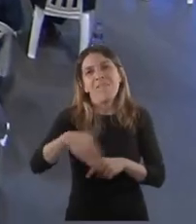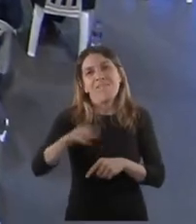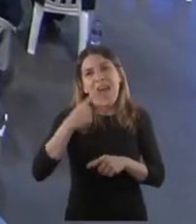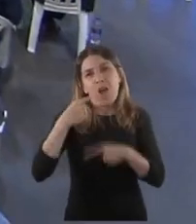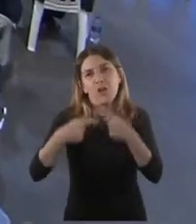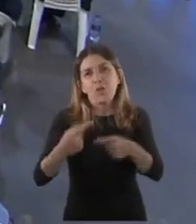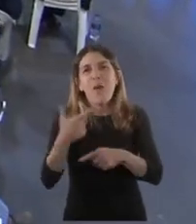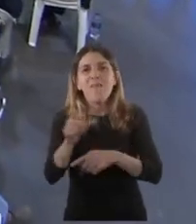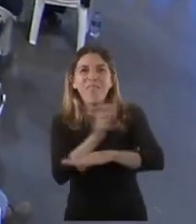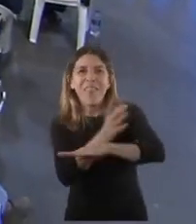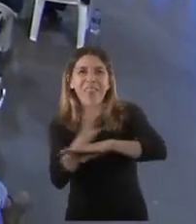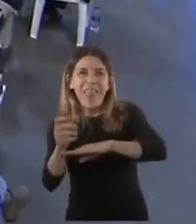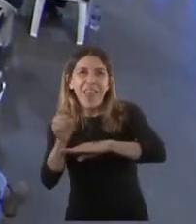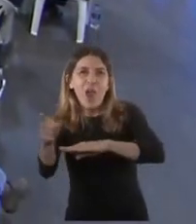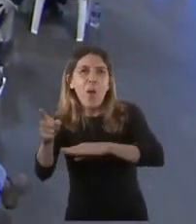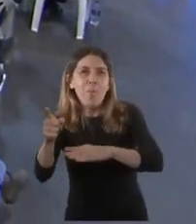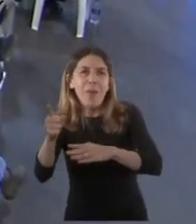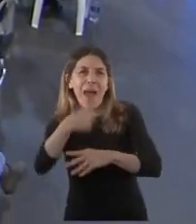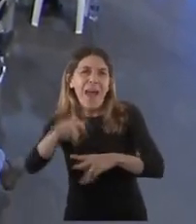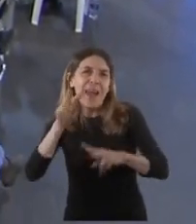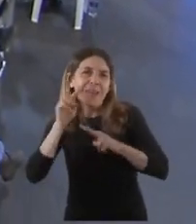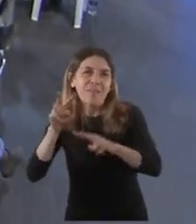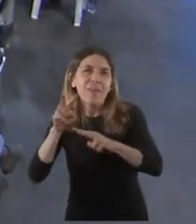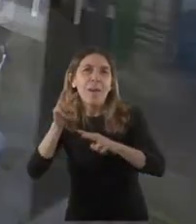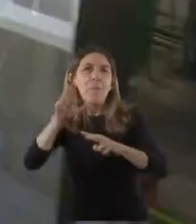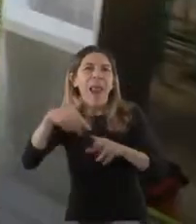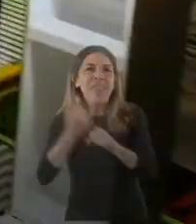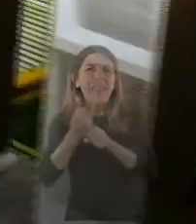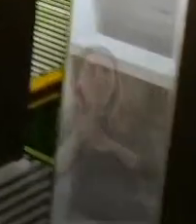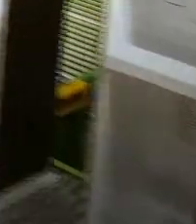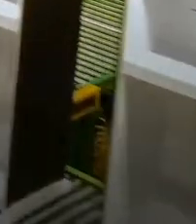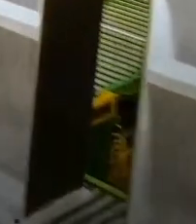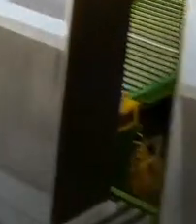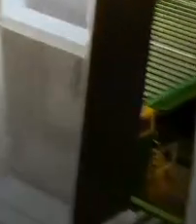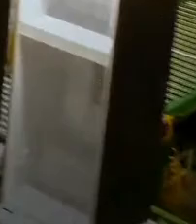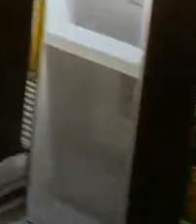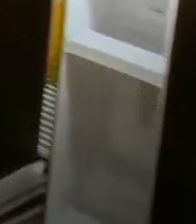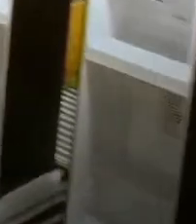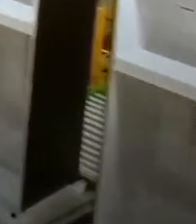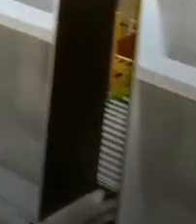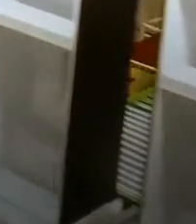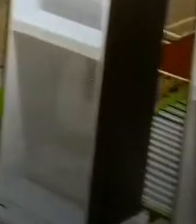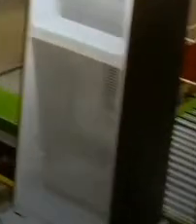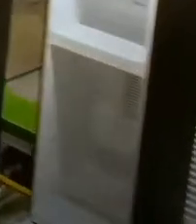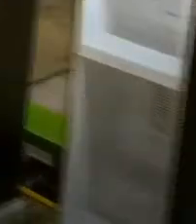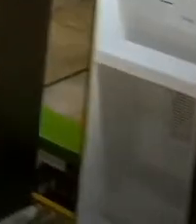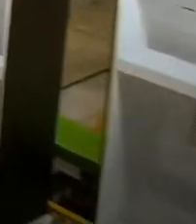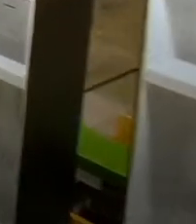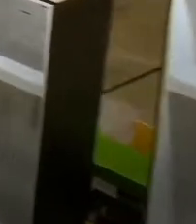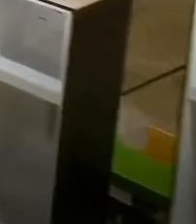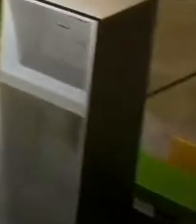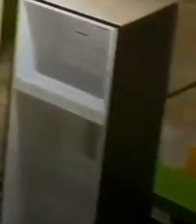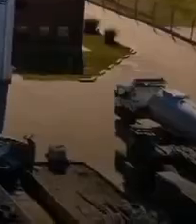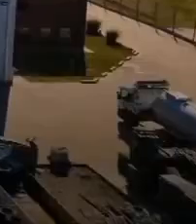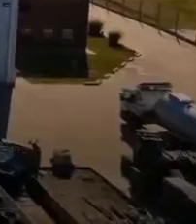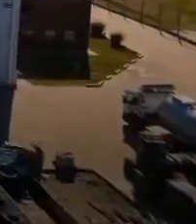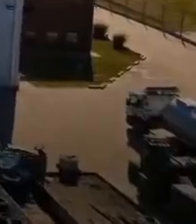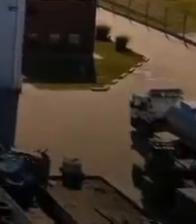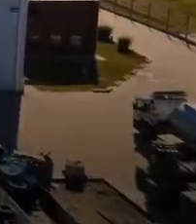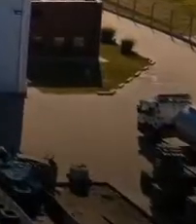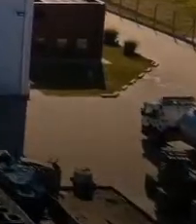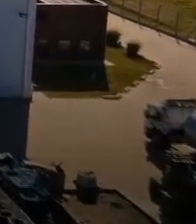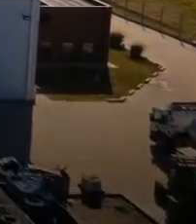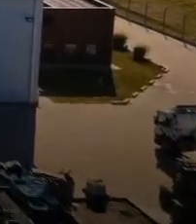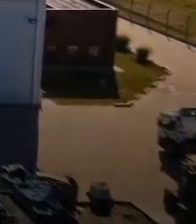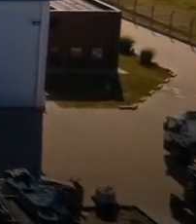continuación a ver un video presentación del programa. Desde el inicio de nuestra gestión, identificamos que los parques